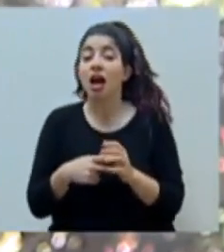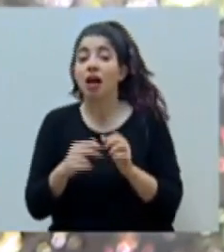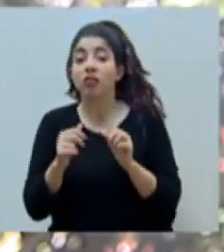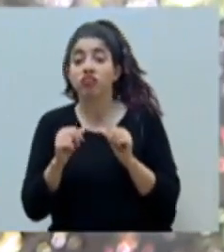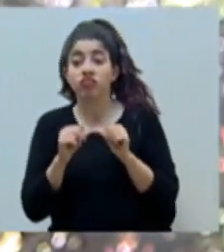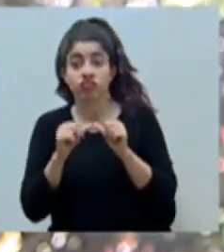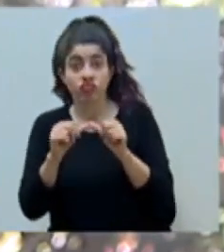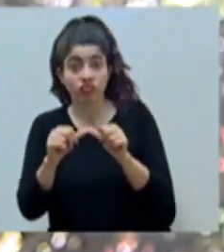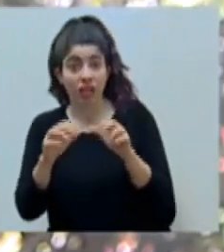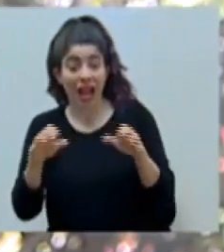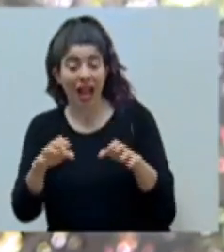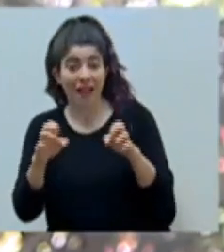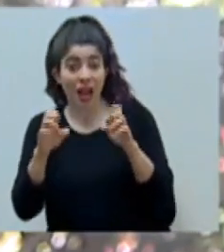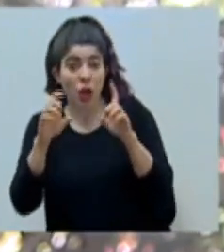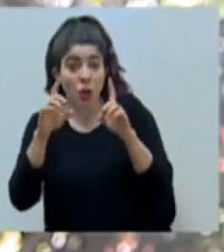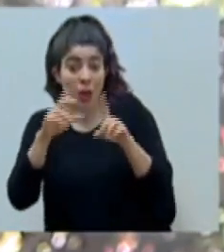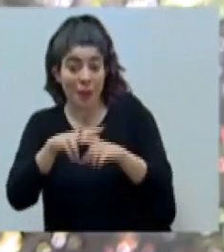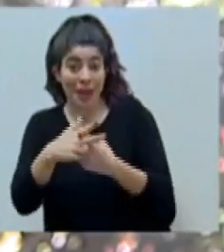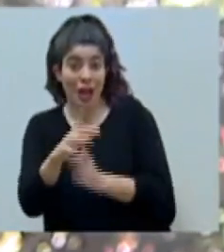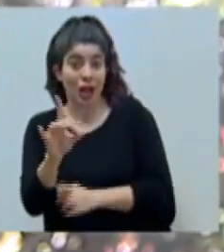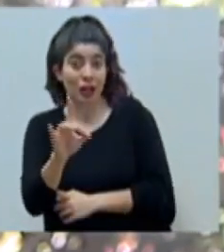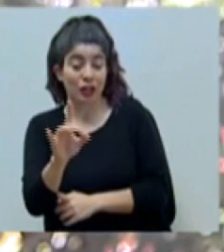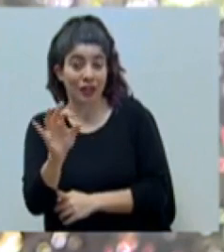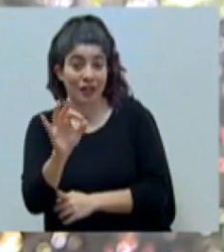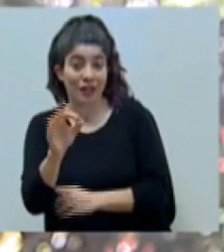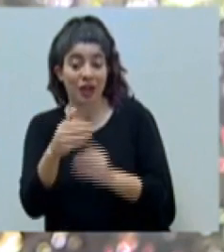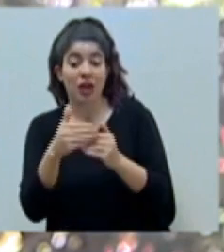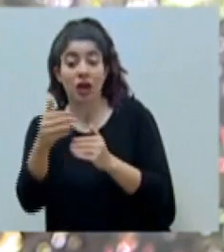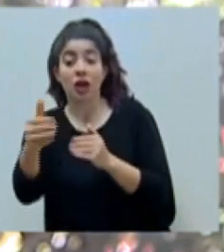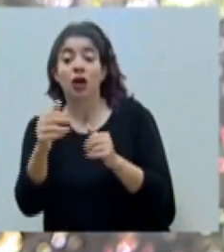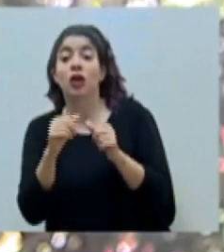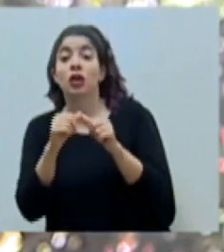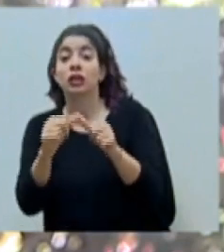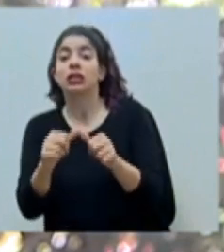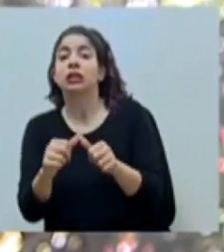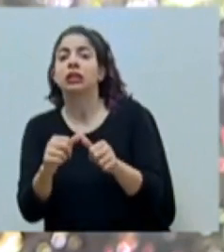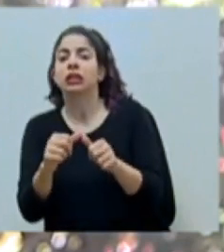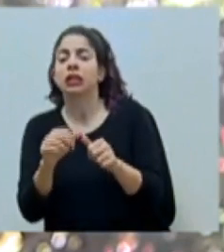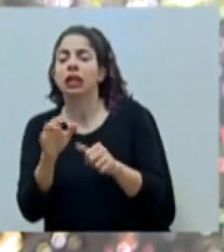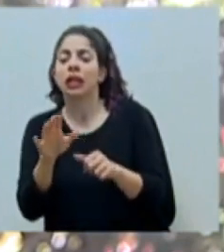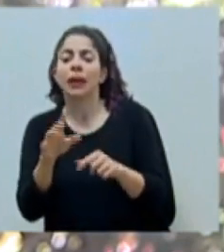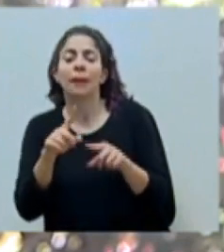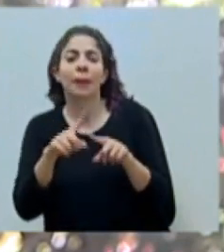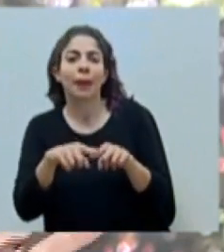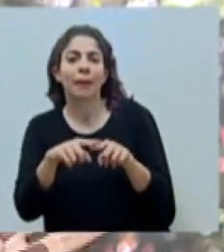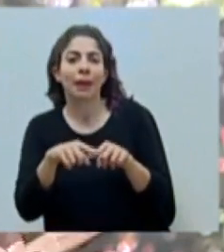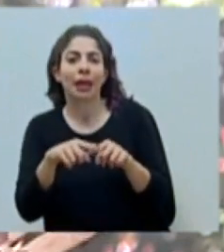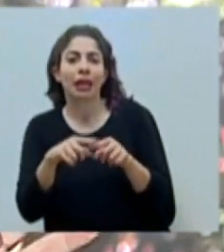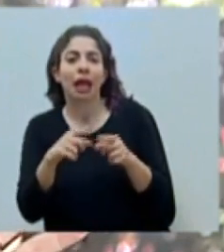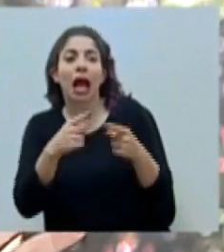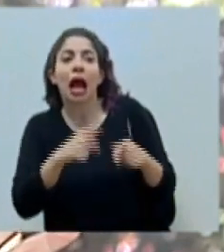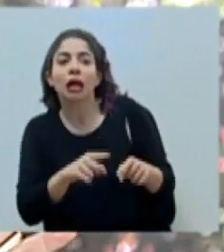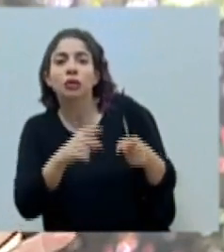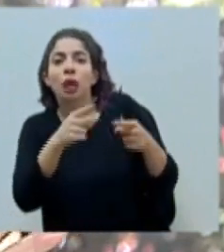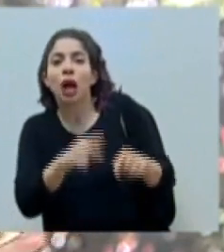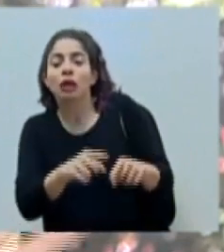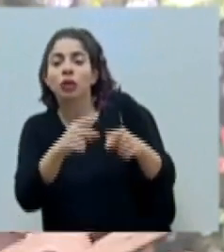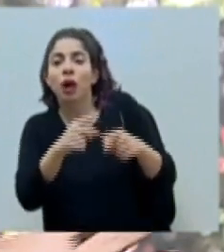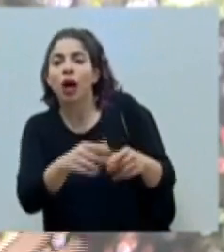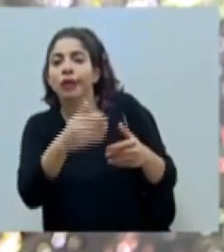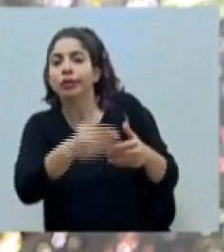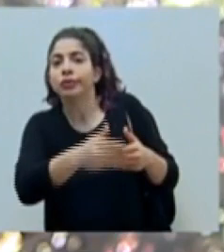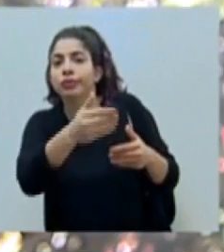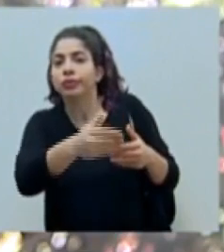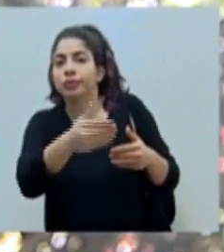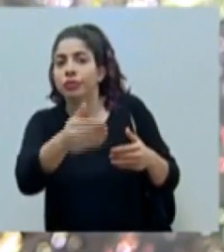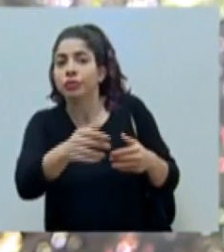continuum de la actividad educativa que se inicia el 8 de febrero a partir de, digamos, de la casuística que se vaya presentando en los